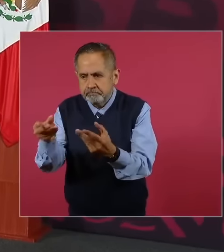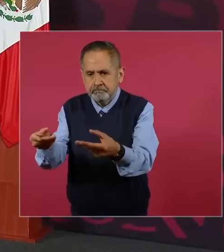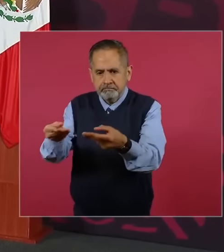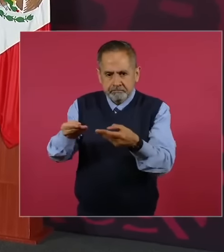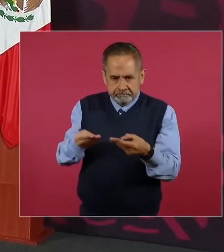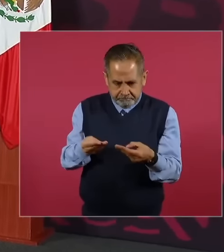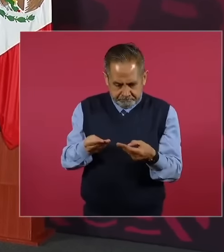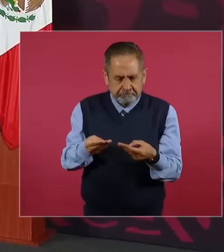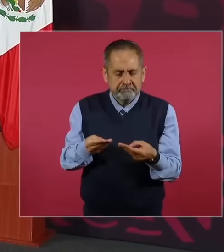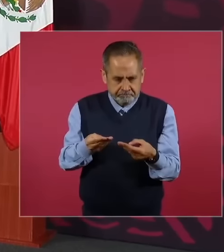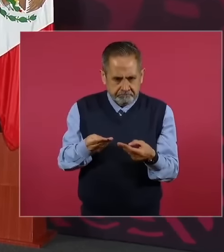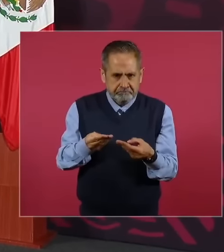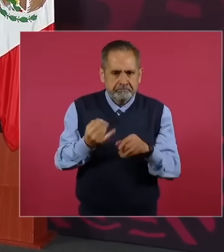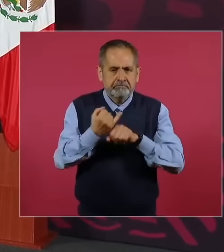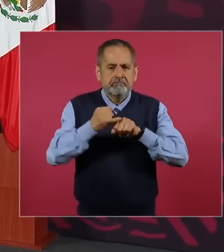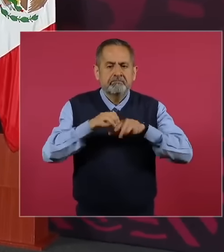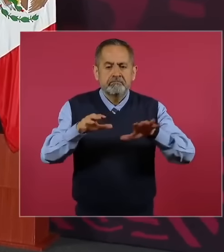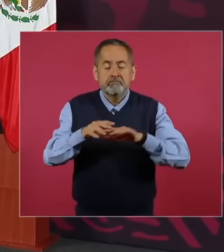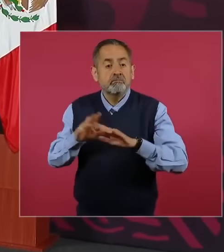lo que se logró